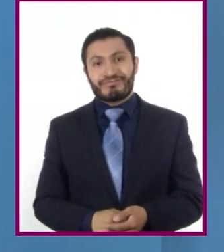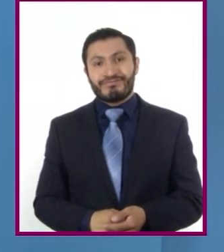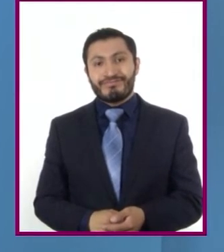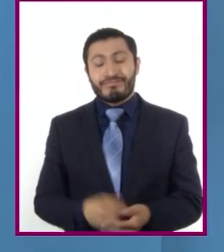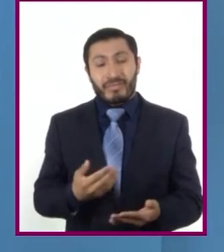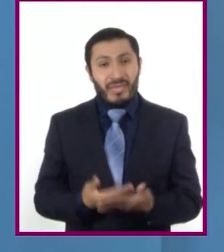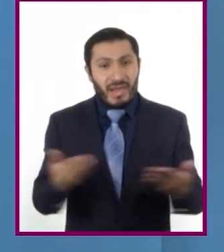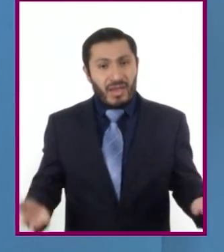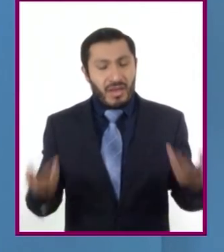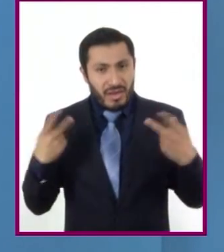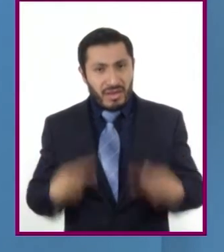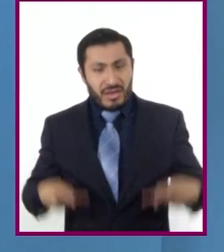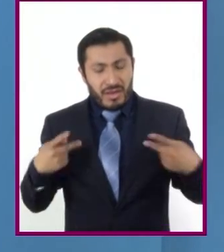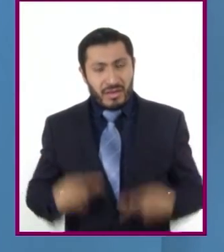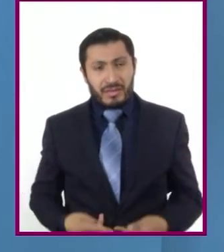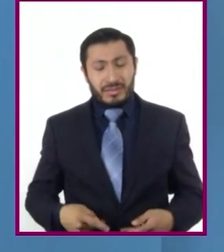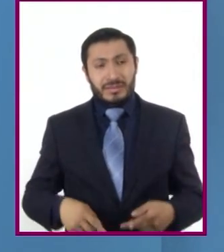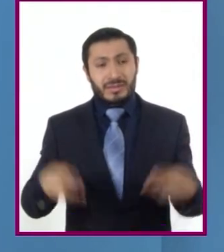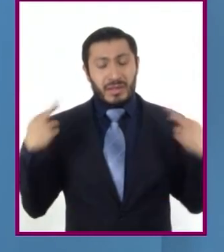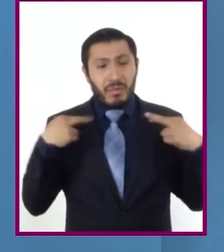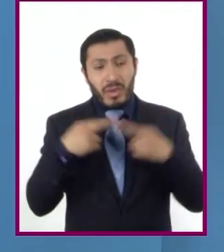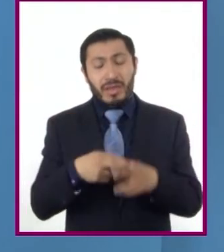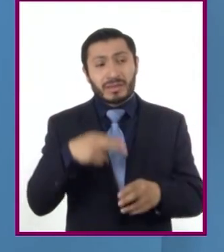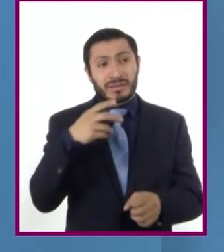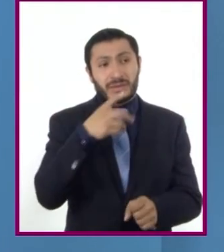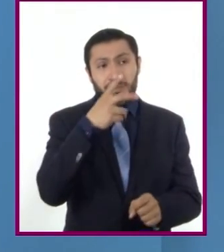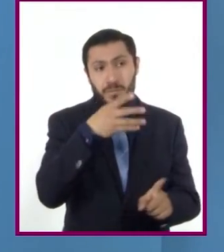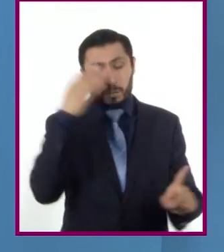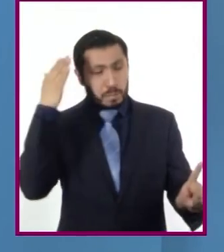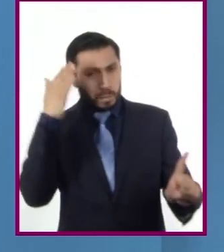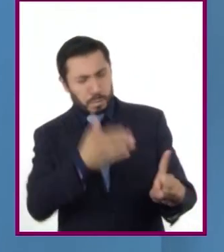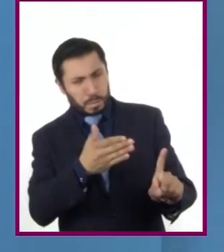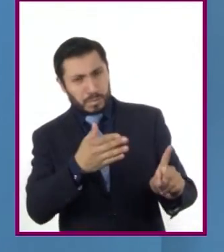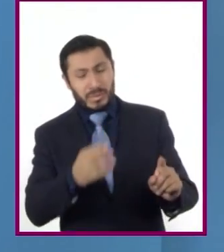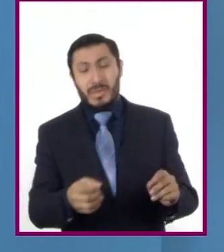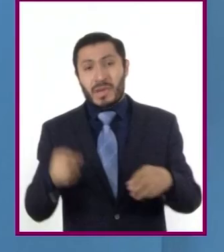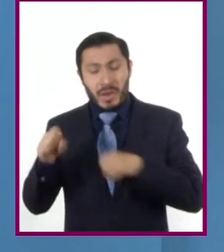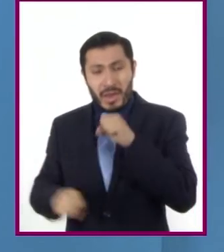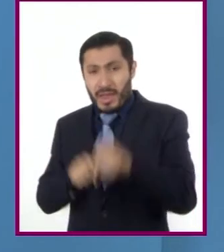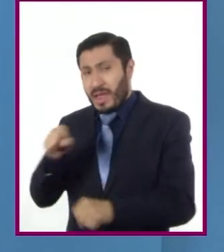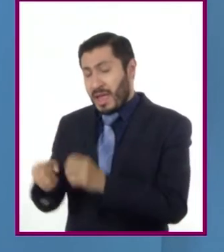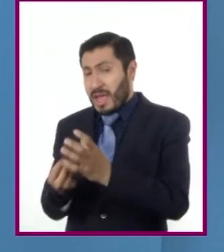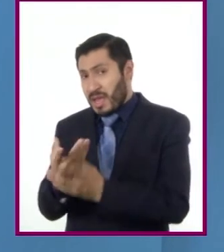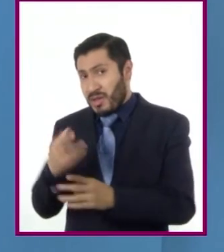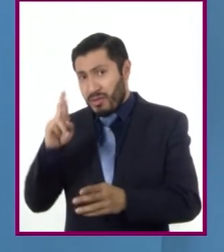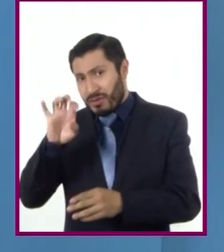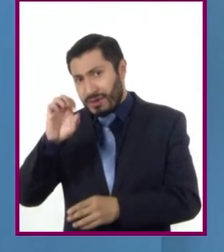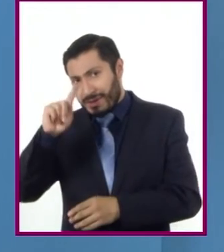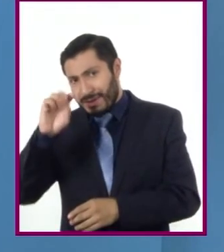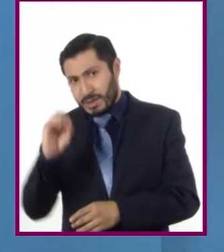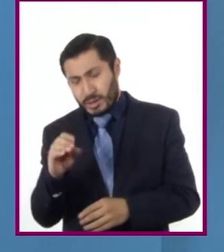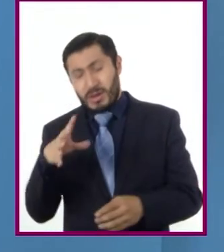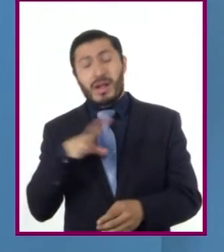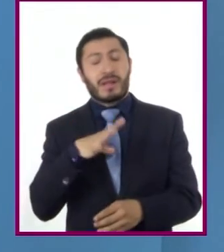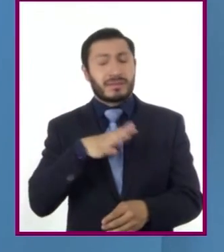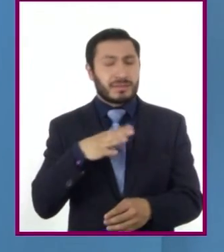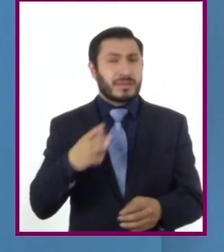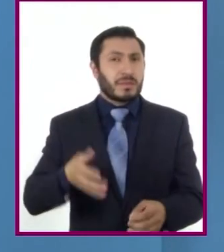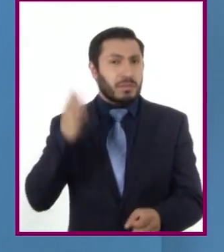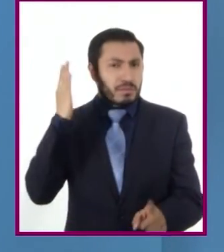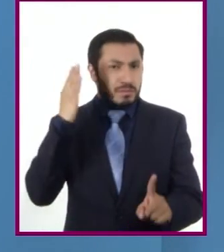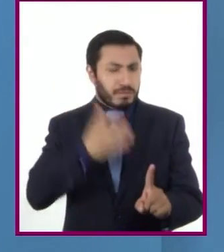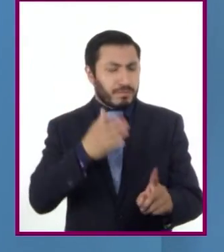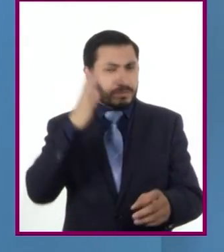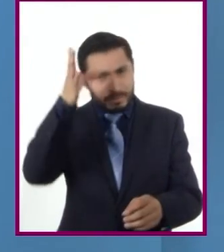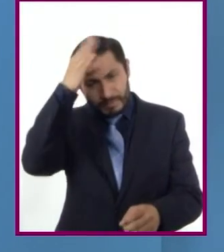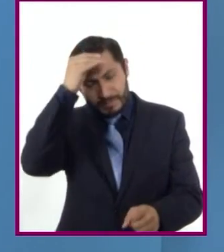Ahora el entrenador ha desafiado al ciclista a un nuevo reto. Como parte de su entrenamiento, desea saber qué